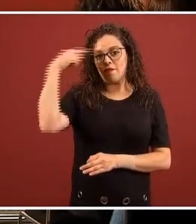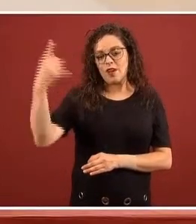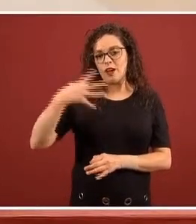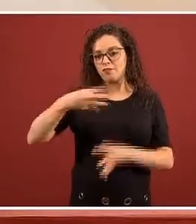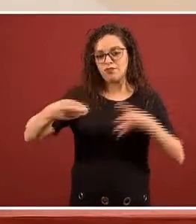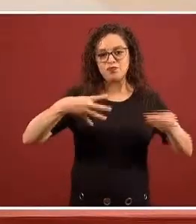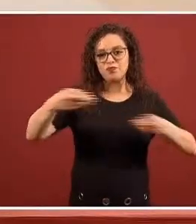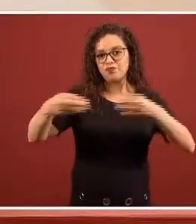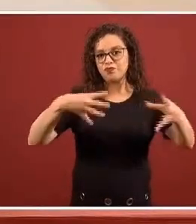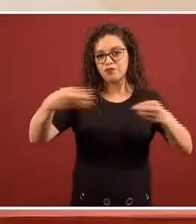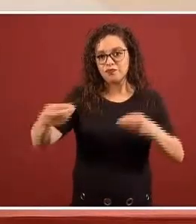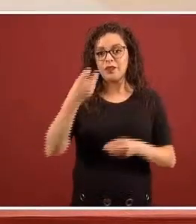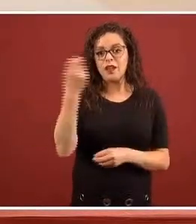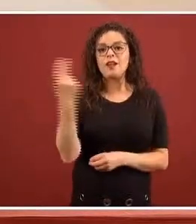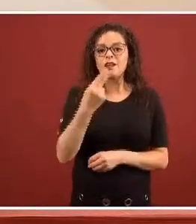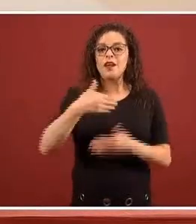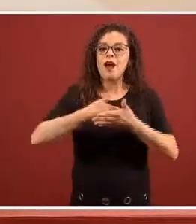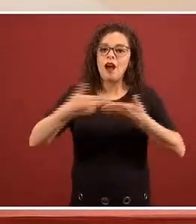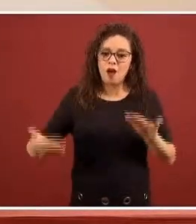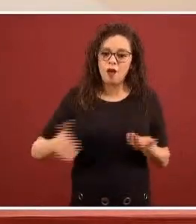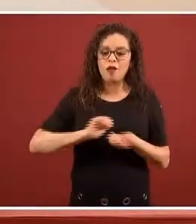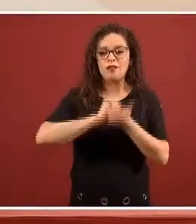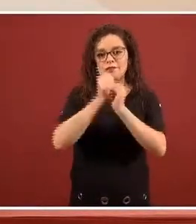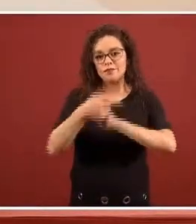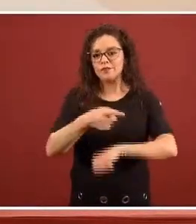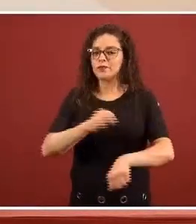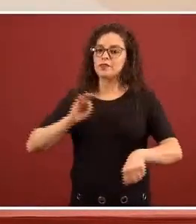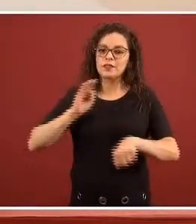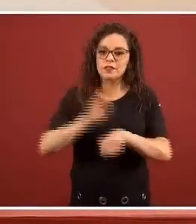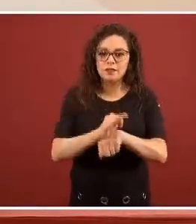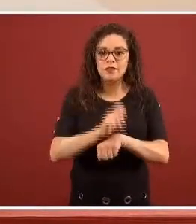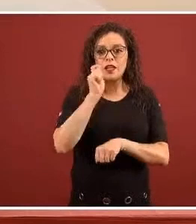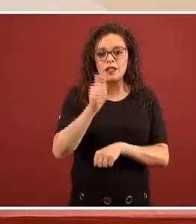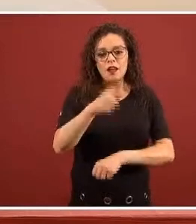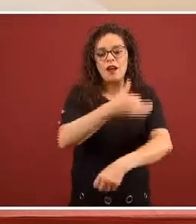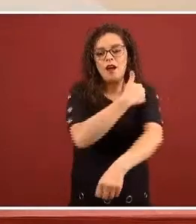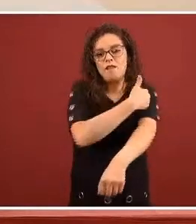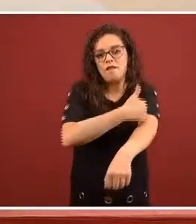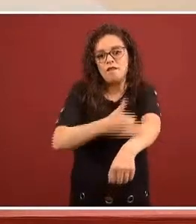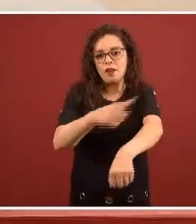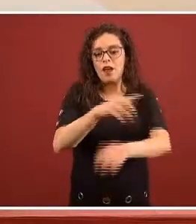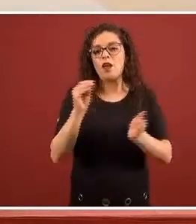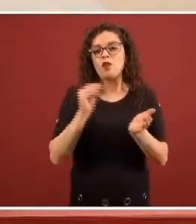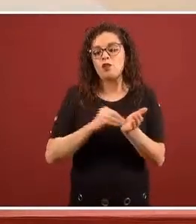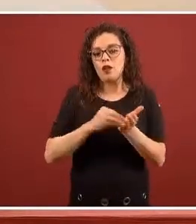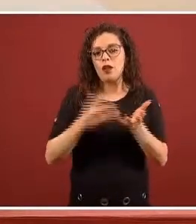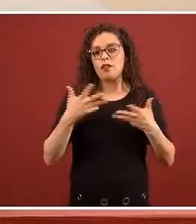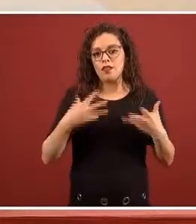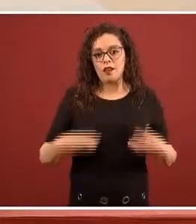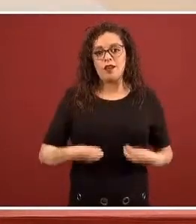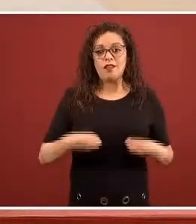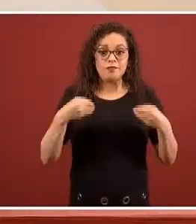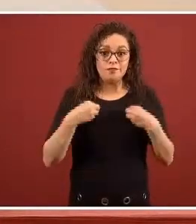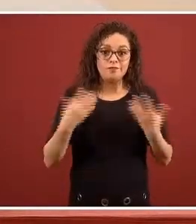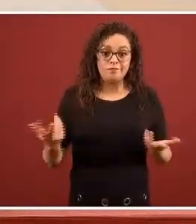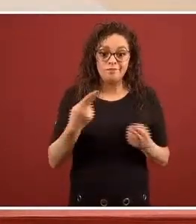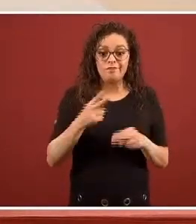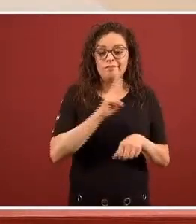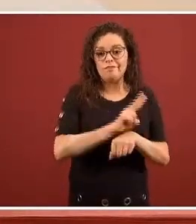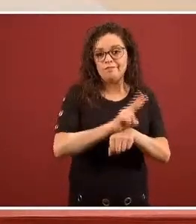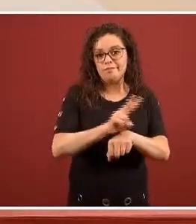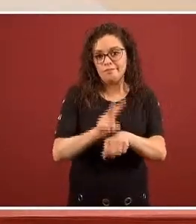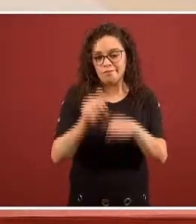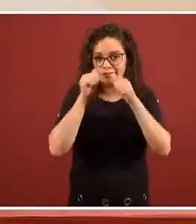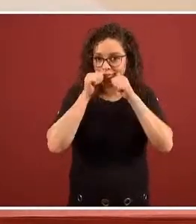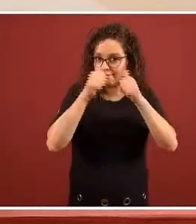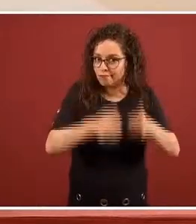ahora a quienes permanecen vivos en la familia. Entonces el protocolo técnico precisamente contempla que